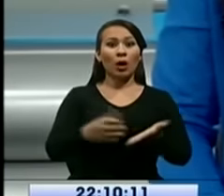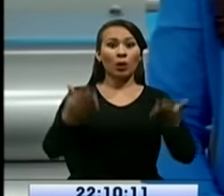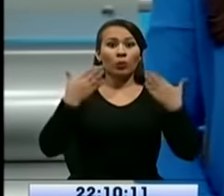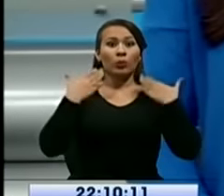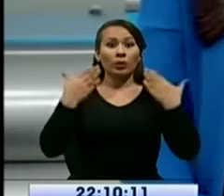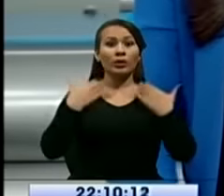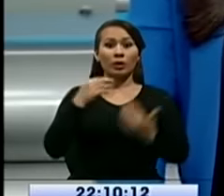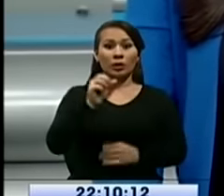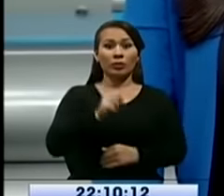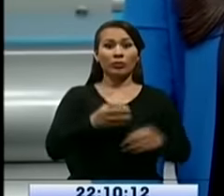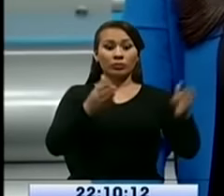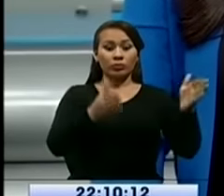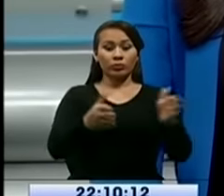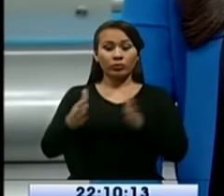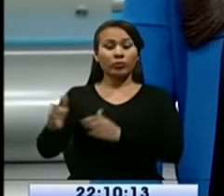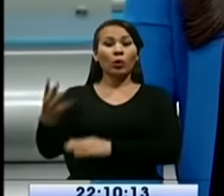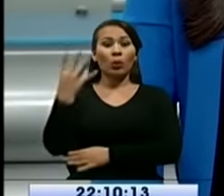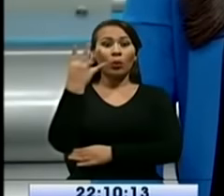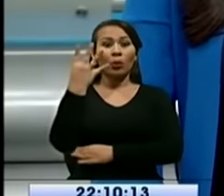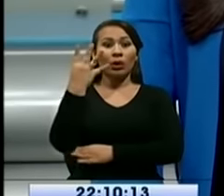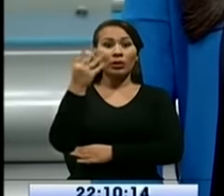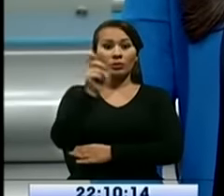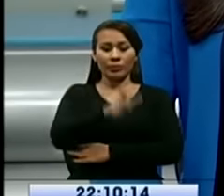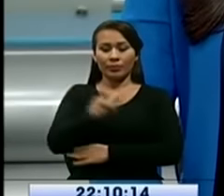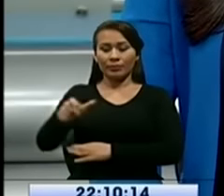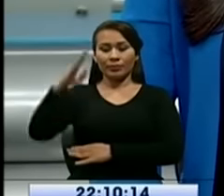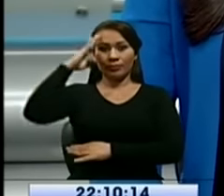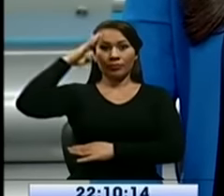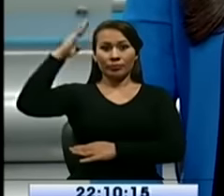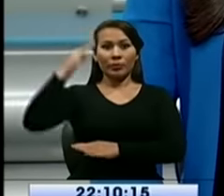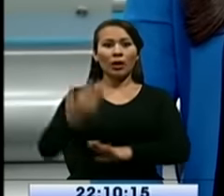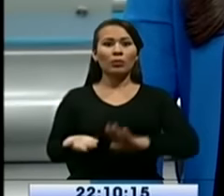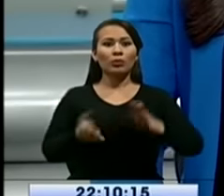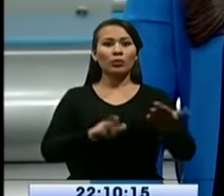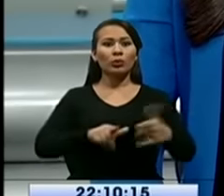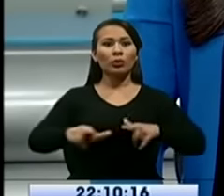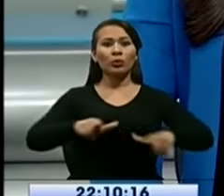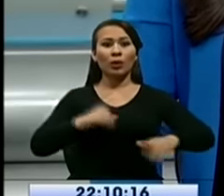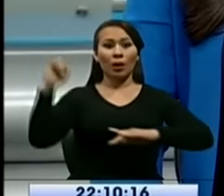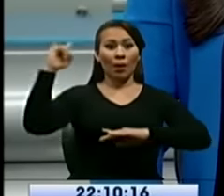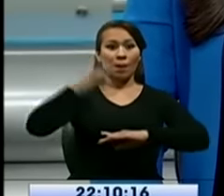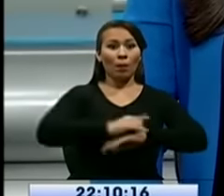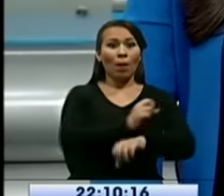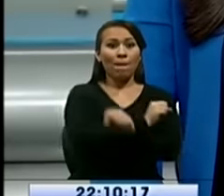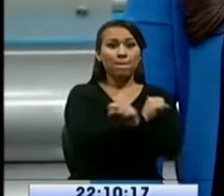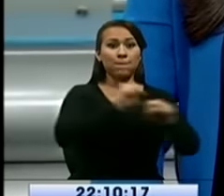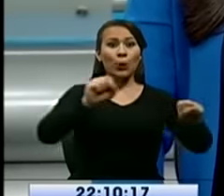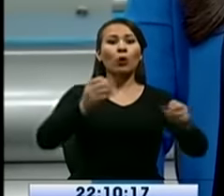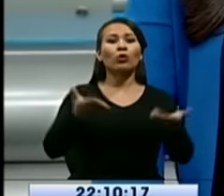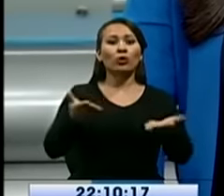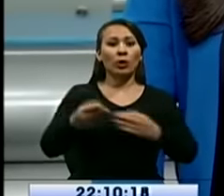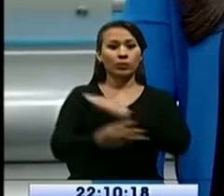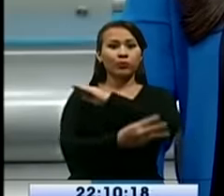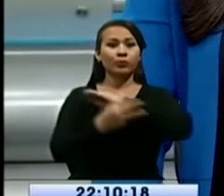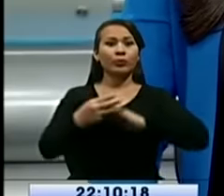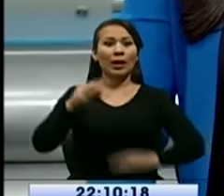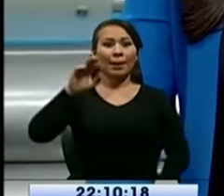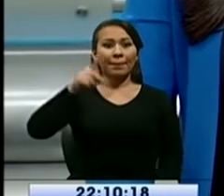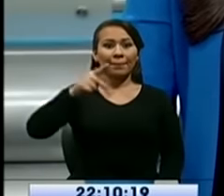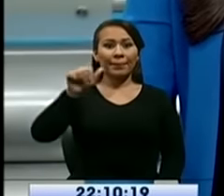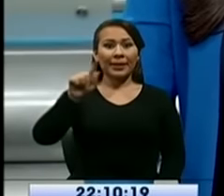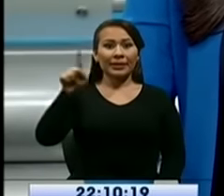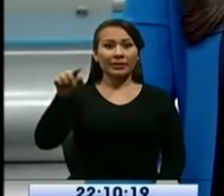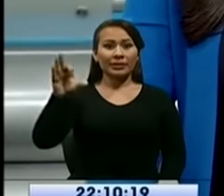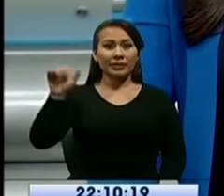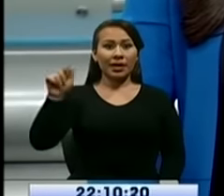los cadáveres de 4 de los 22 militares que fallecieron en la tragedia aérea que ocurrió en la provincia de Pastaza. Dos de los